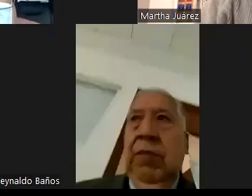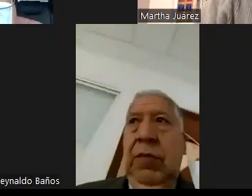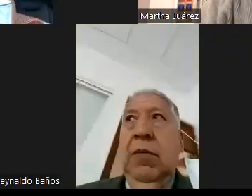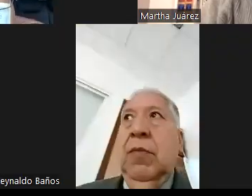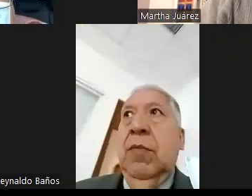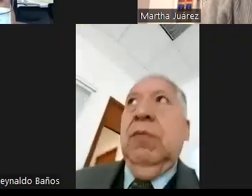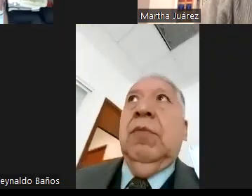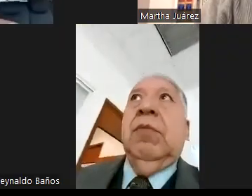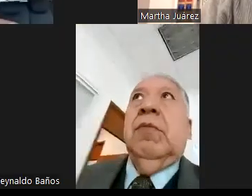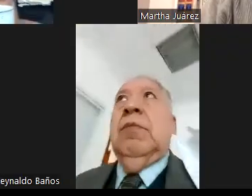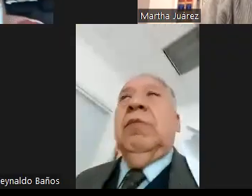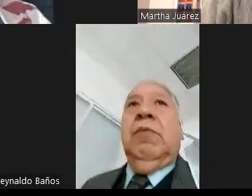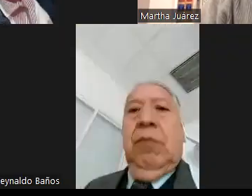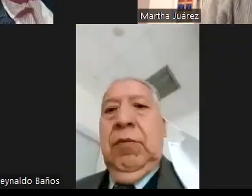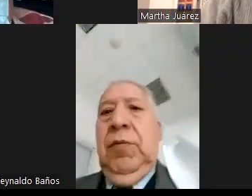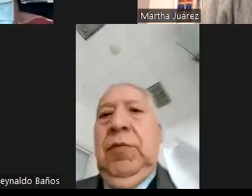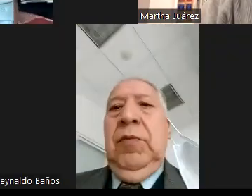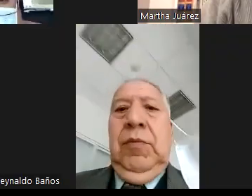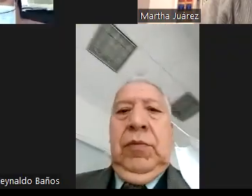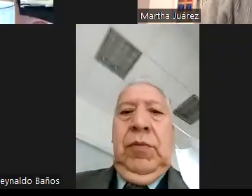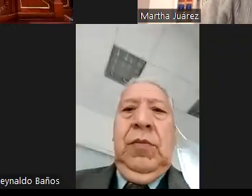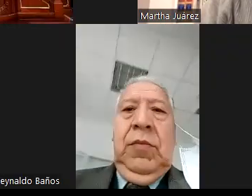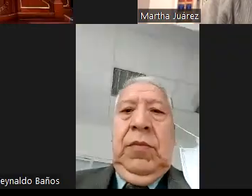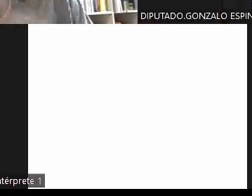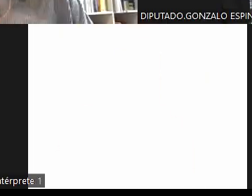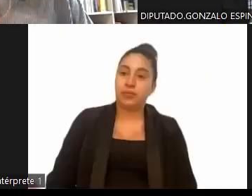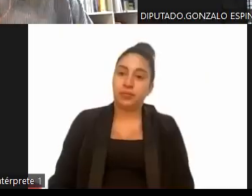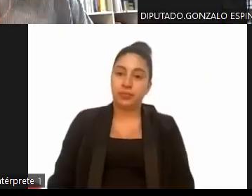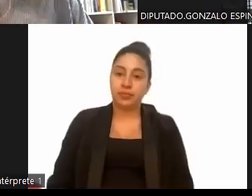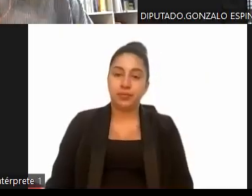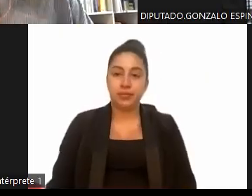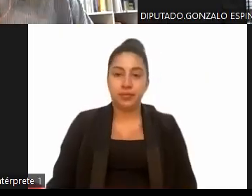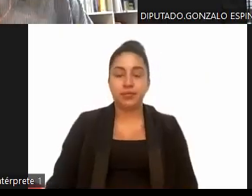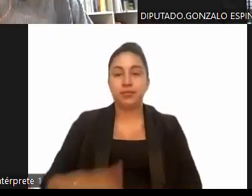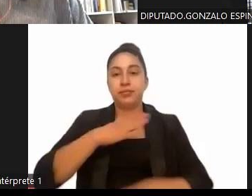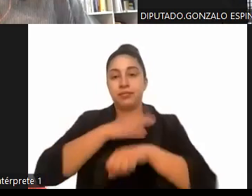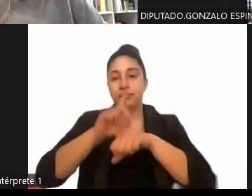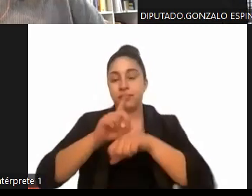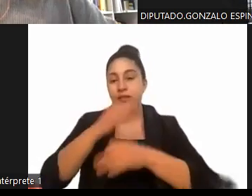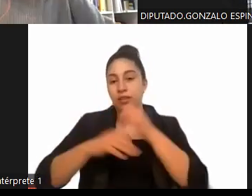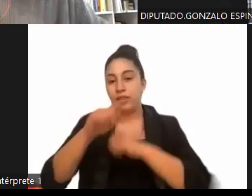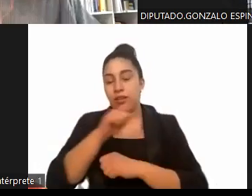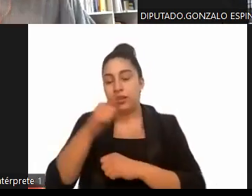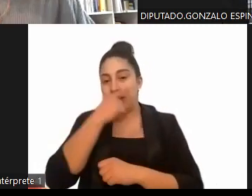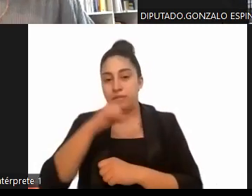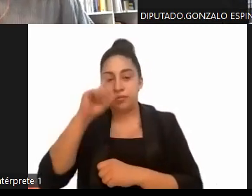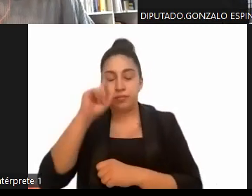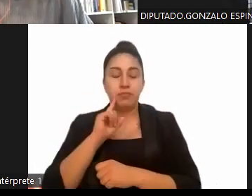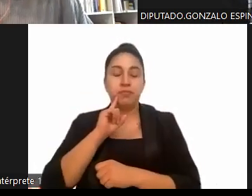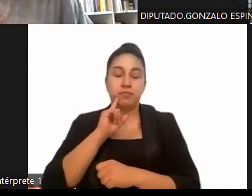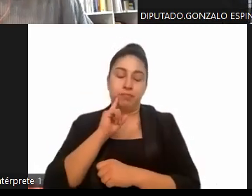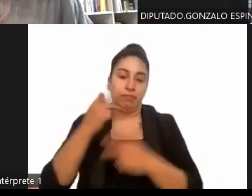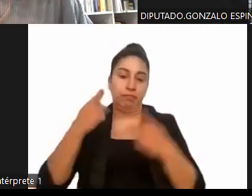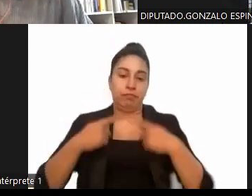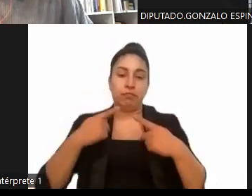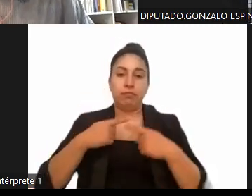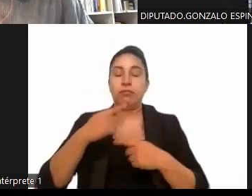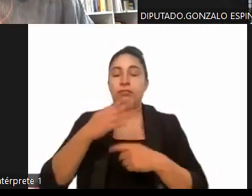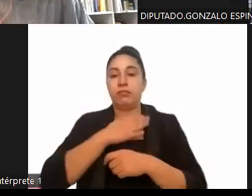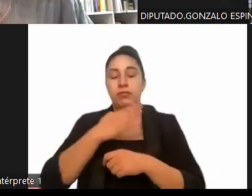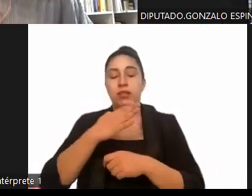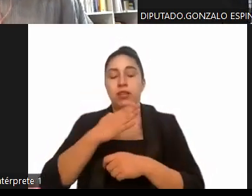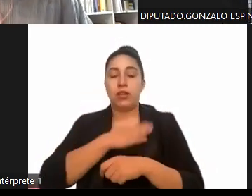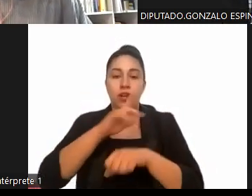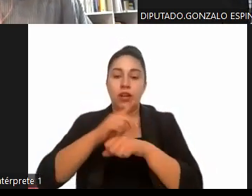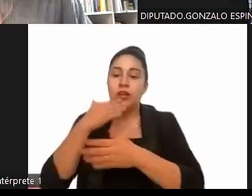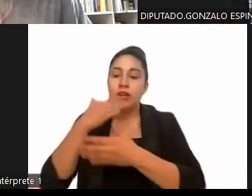Secretario. Buenos días a todas y a todos. En esta sesión del Comité de Transparencia del Congreso de la Ciudad de México, les damos la bienvenida al diputado